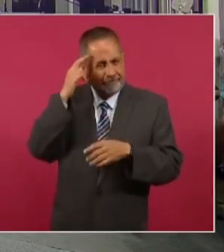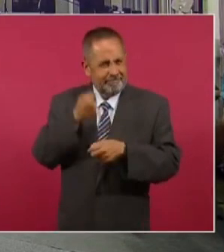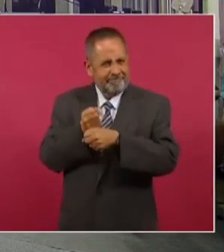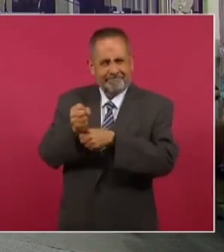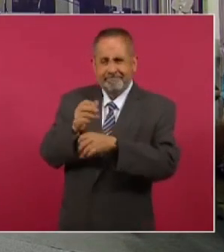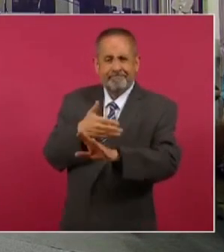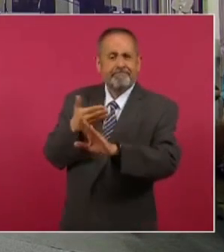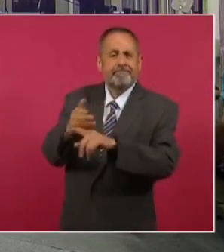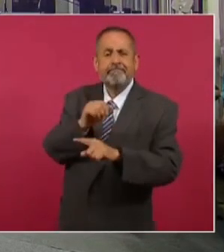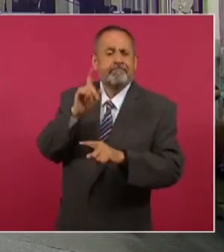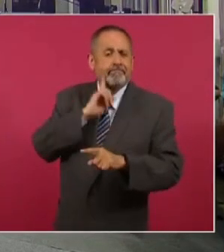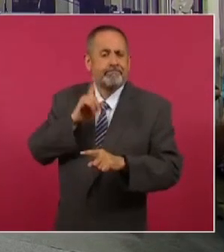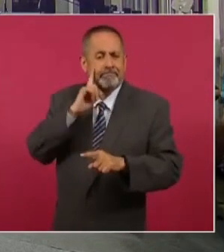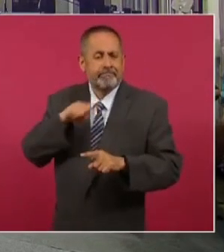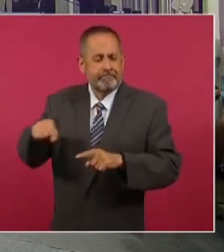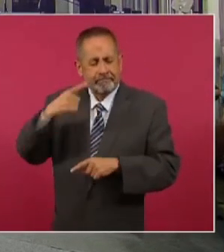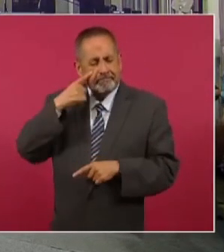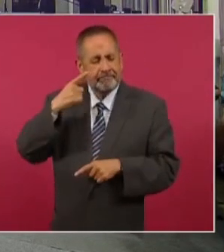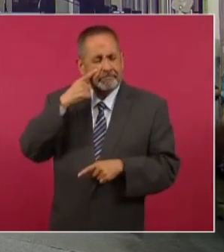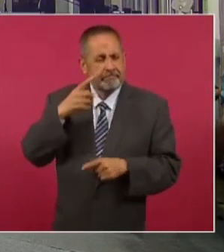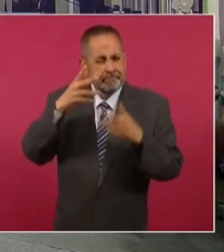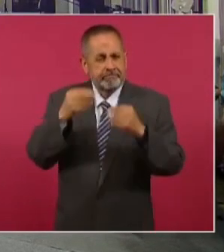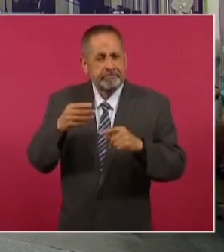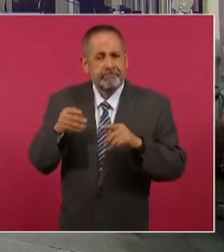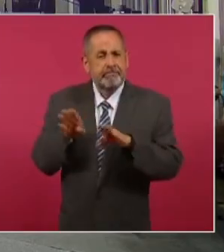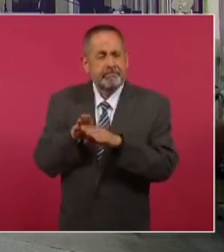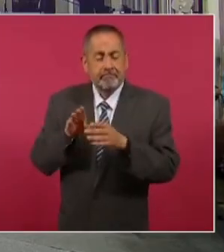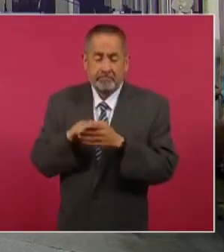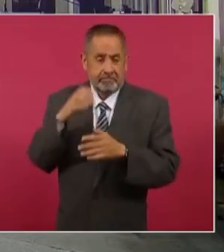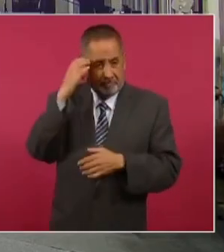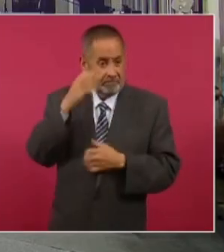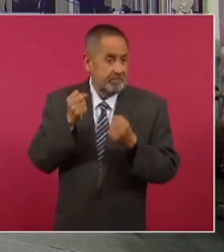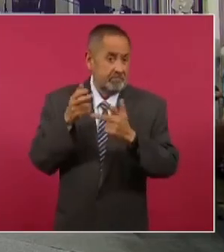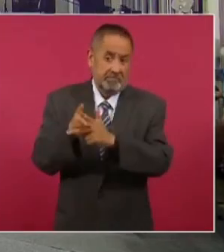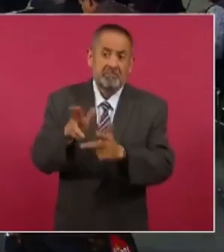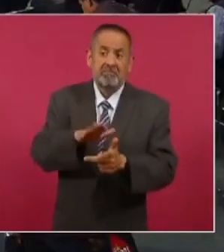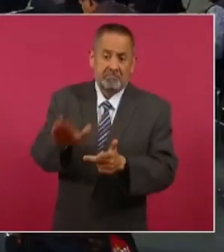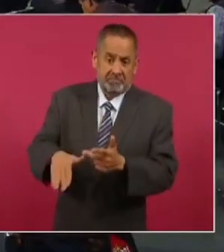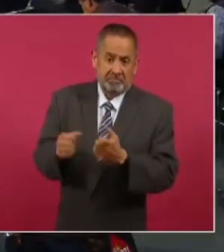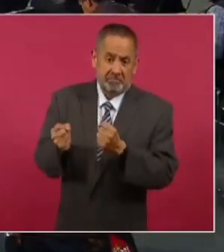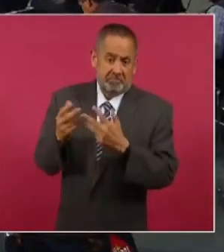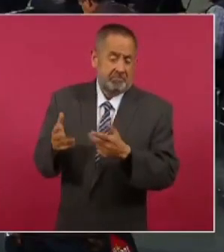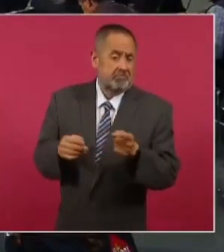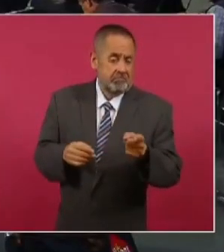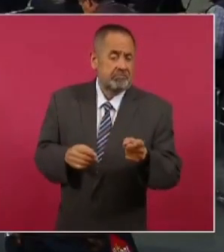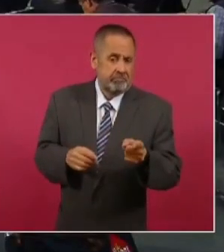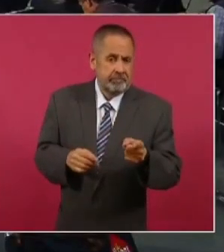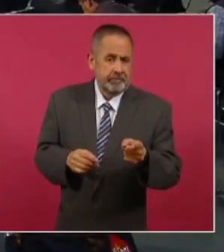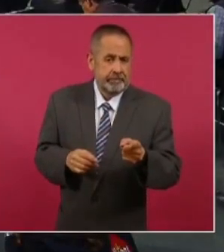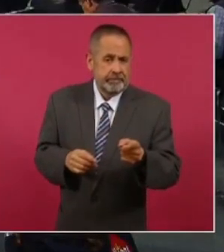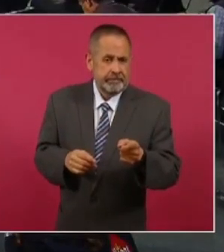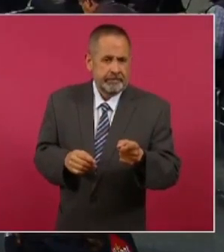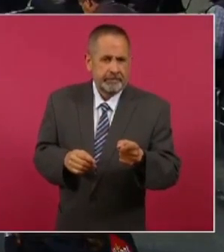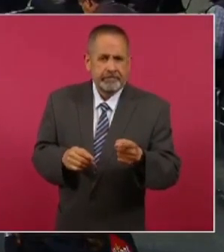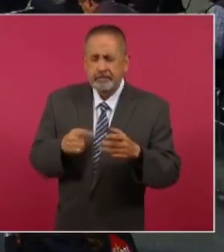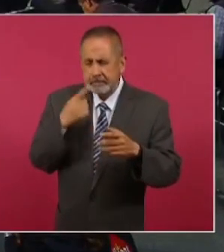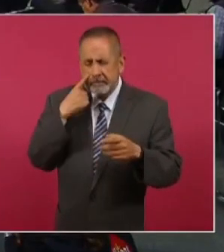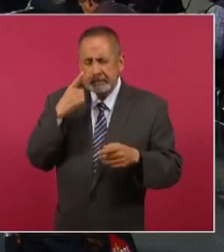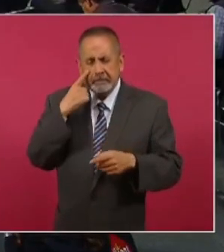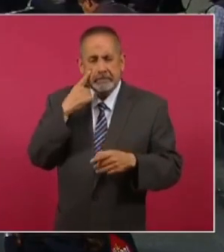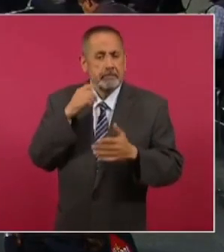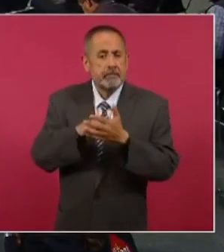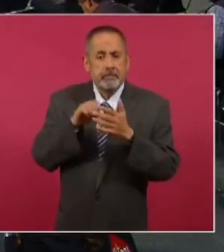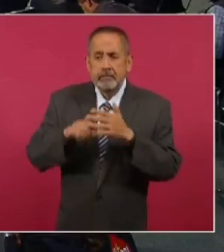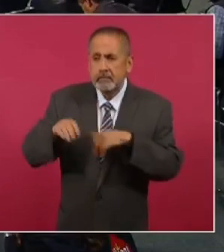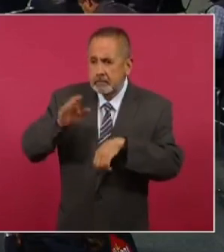agresión hacia las mujeres es ya una situación cotidiana es cruenta ya se están dando casos